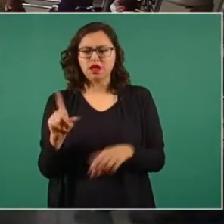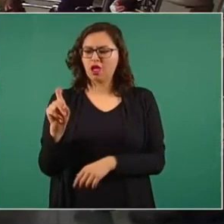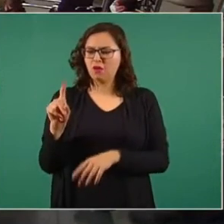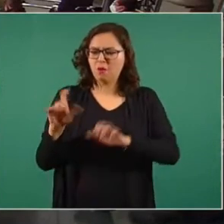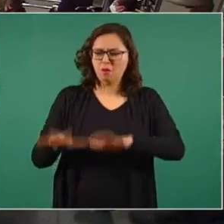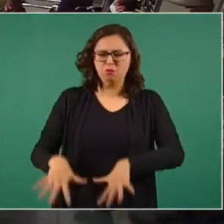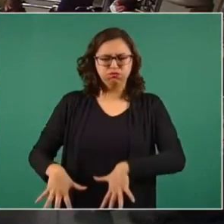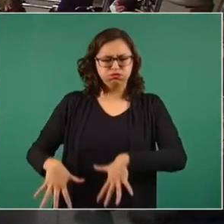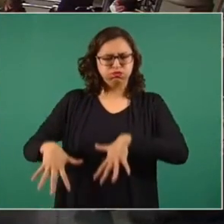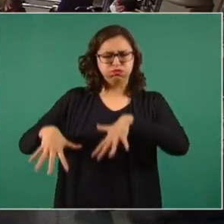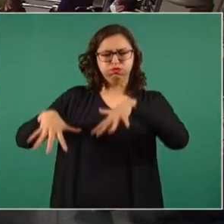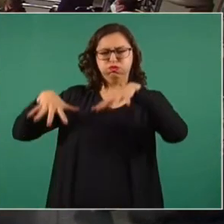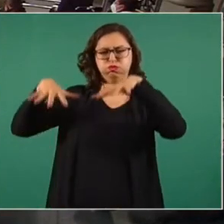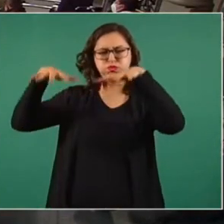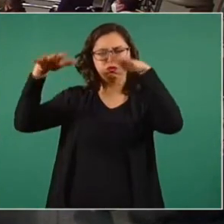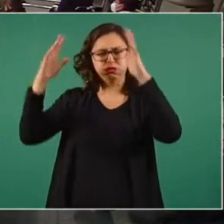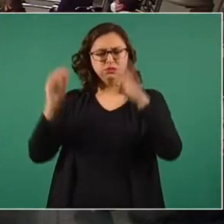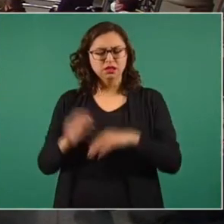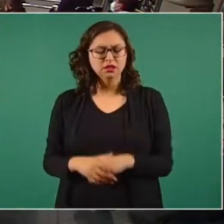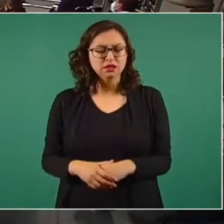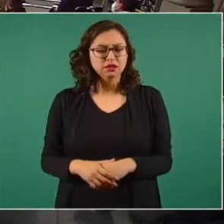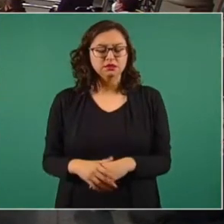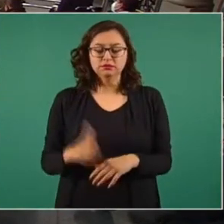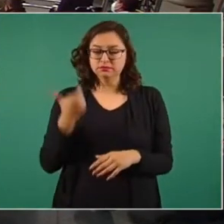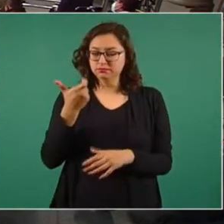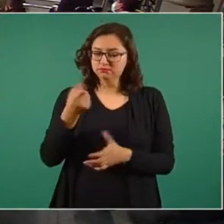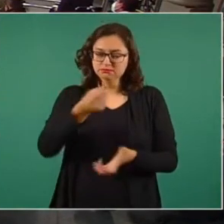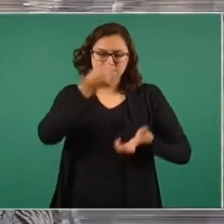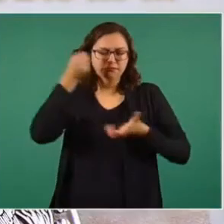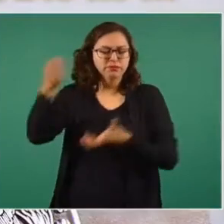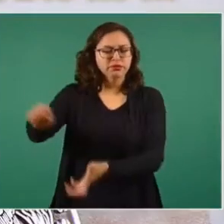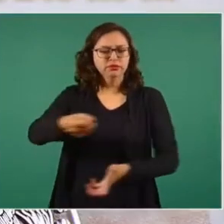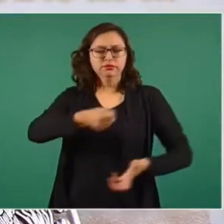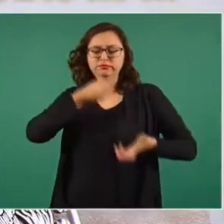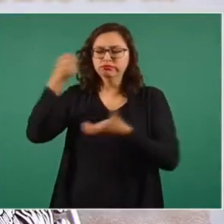Nunca se había destinado tanto recurso.